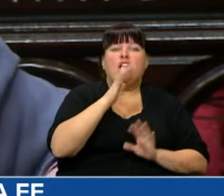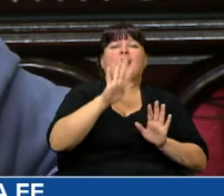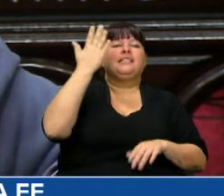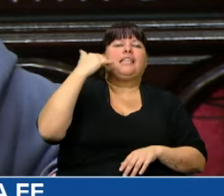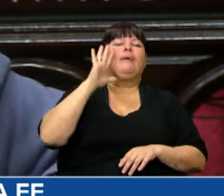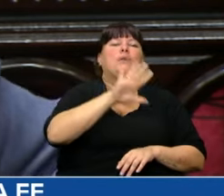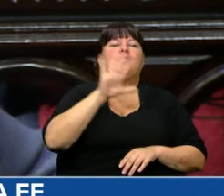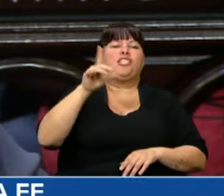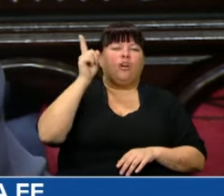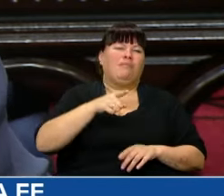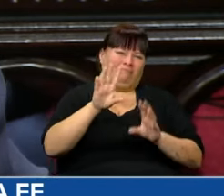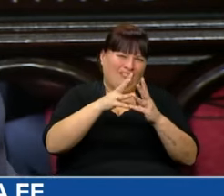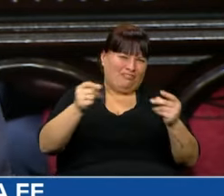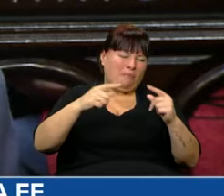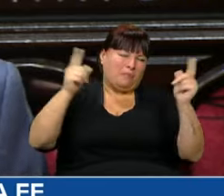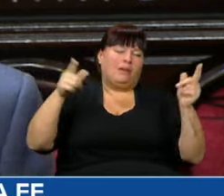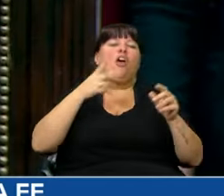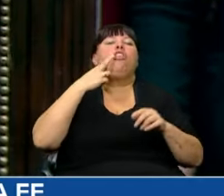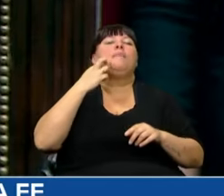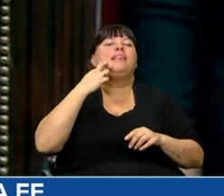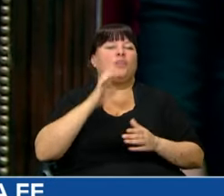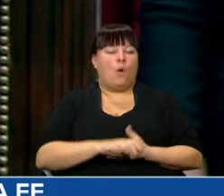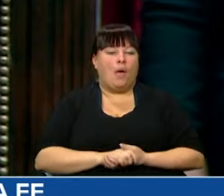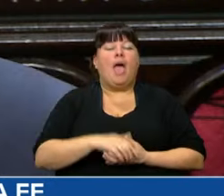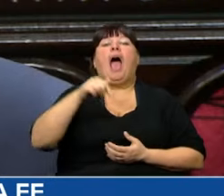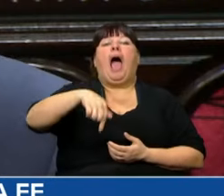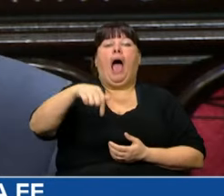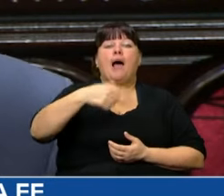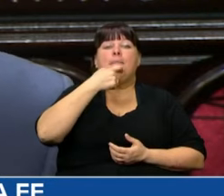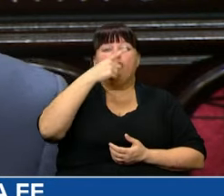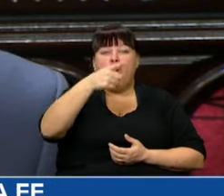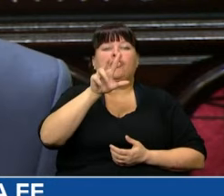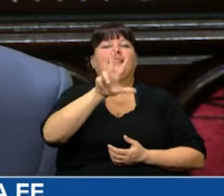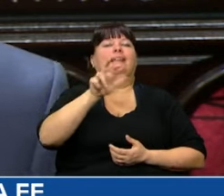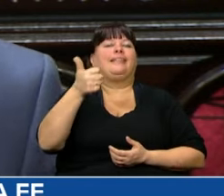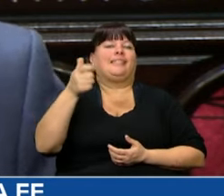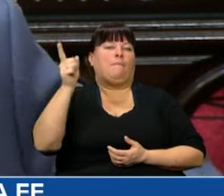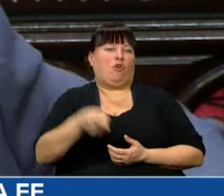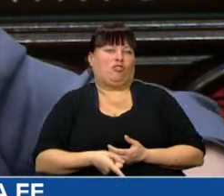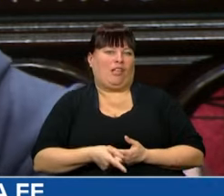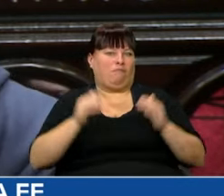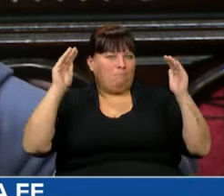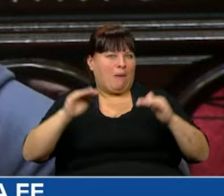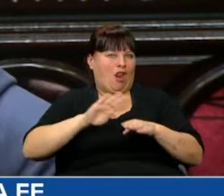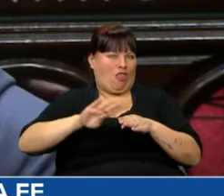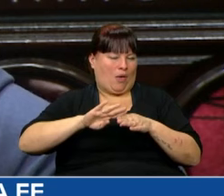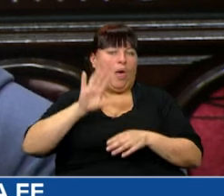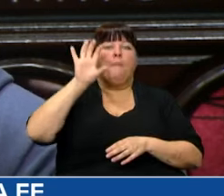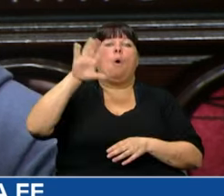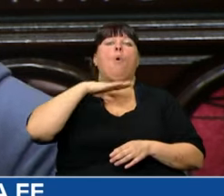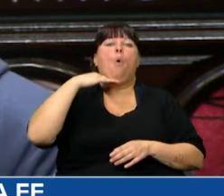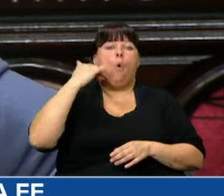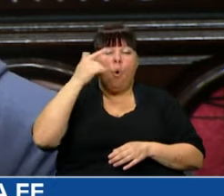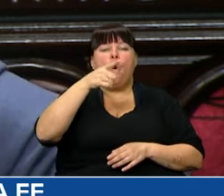del 55% en el 2019, ahora es del 36%. La provincia de